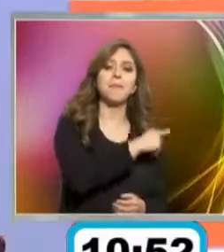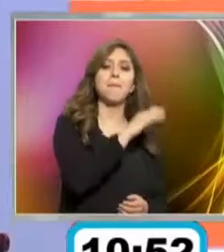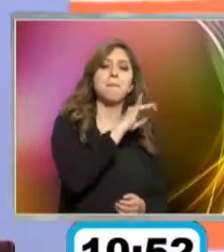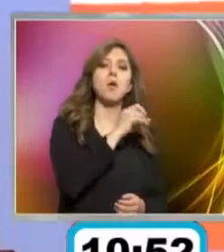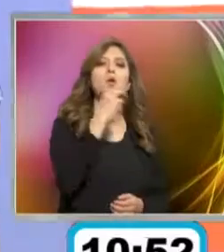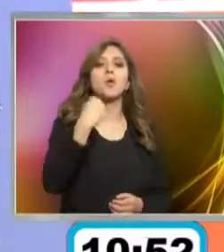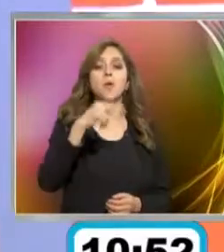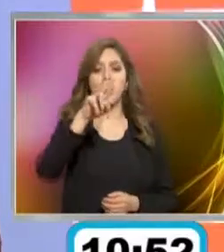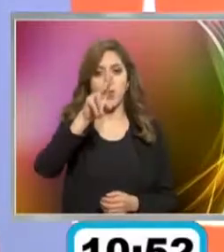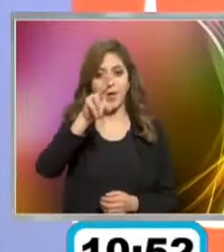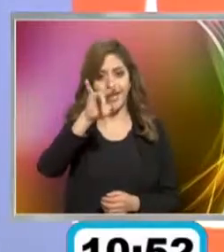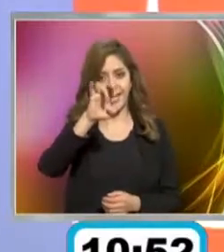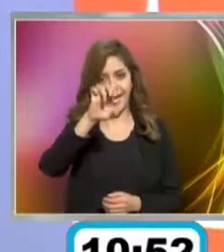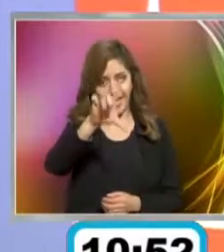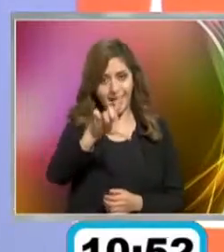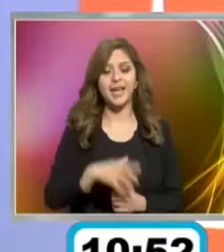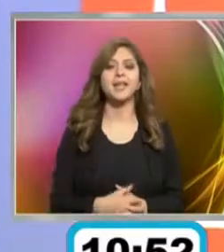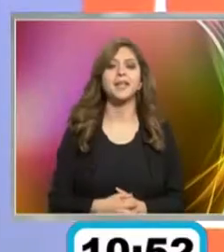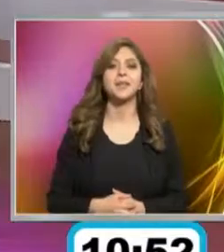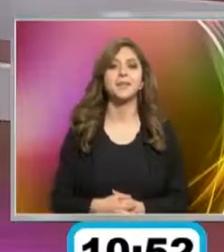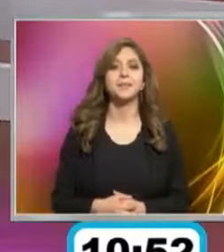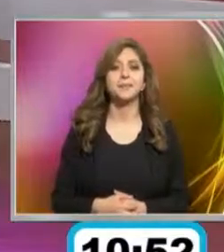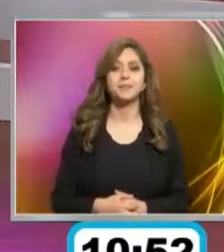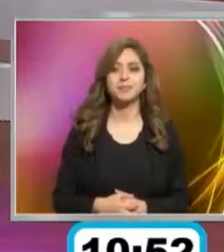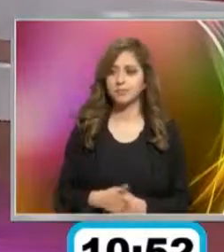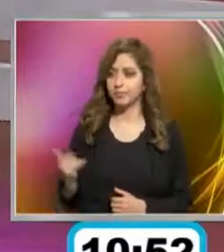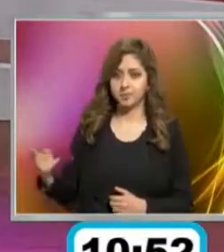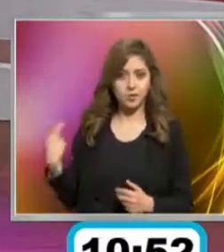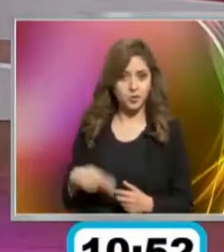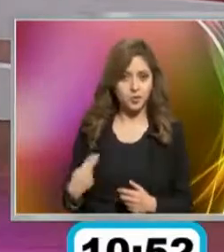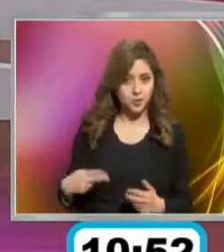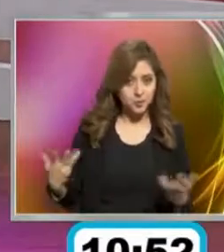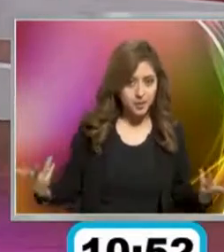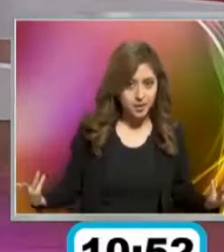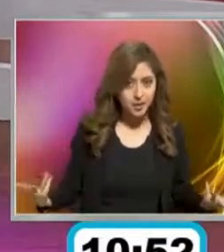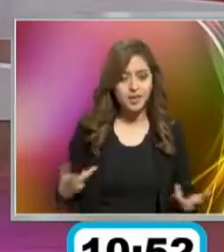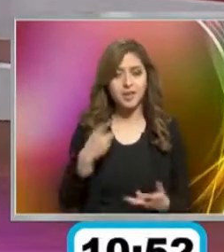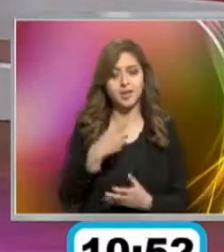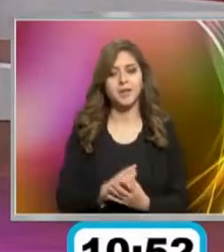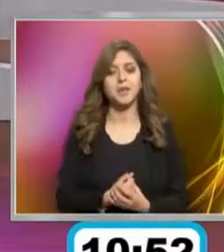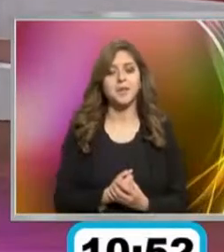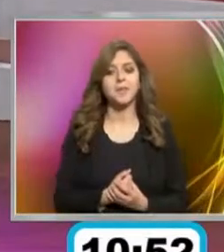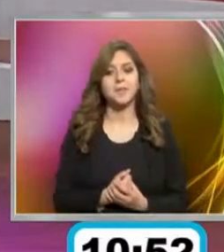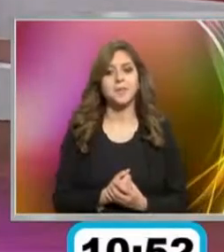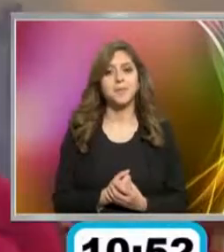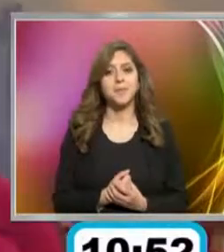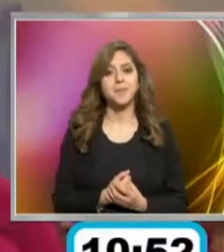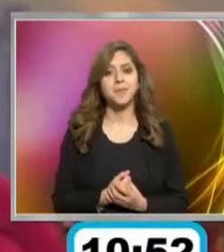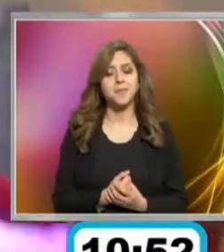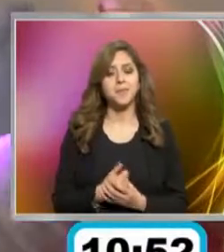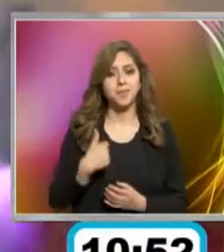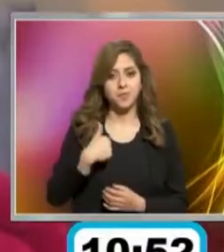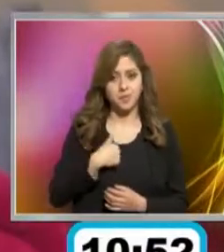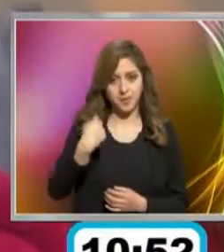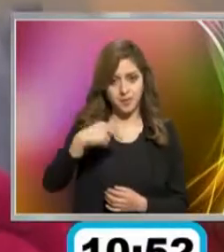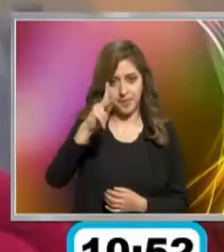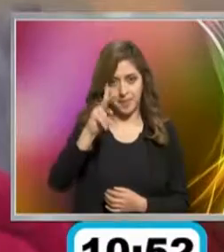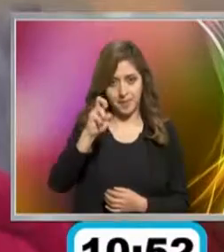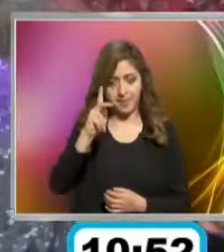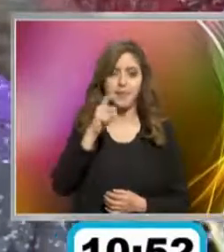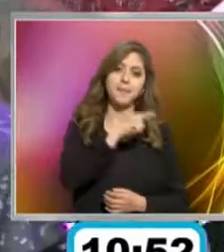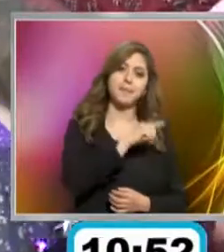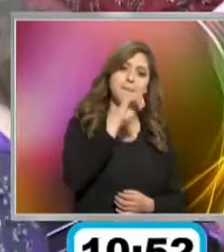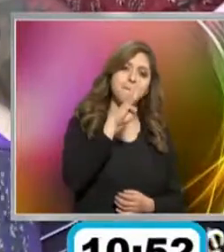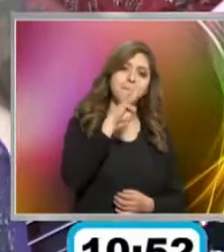A Uriel. Muy bien, Uriel. Y ustedes también preséntense así como que si no los Yo hubiera presentado. Yo soy Pepe. Ajá. Y